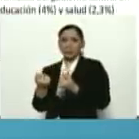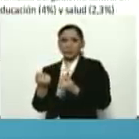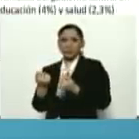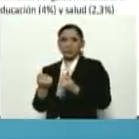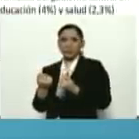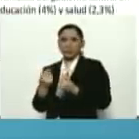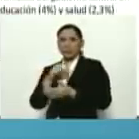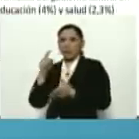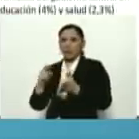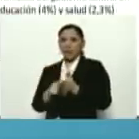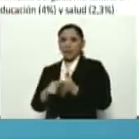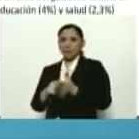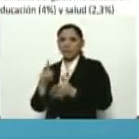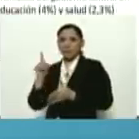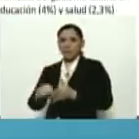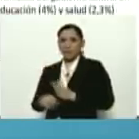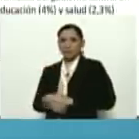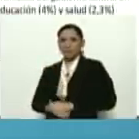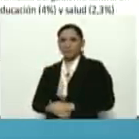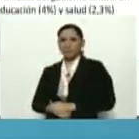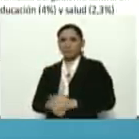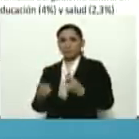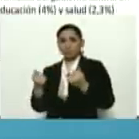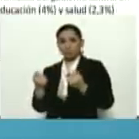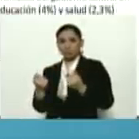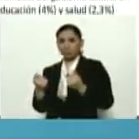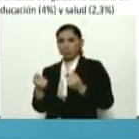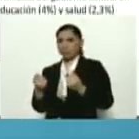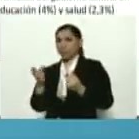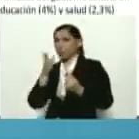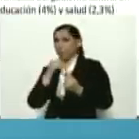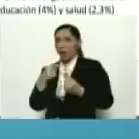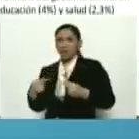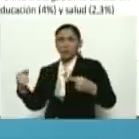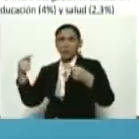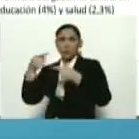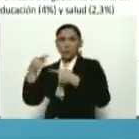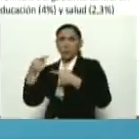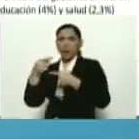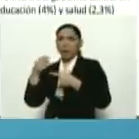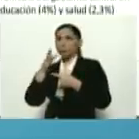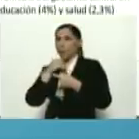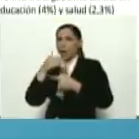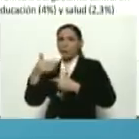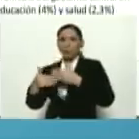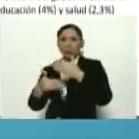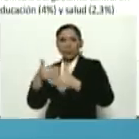sobre todo una tributación muy desigual en el sentido de que no es progresiva,